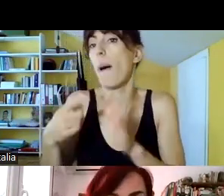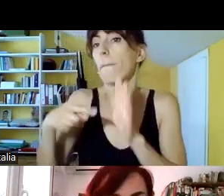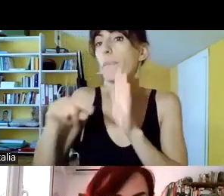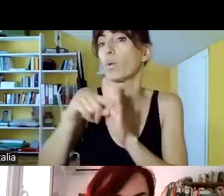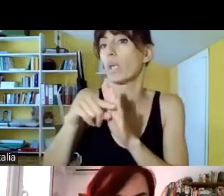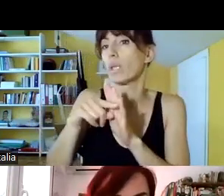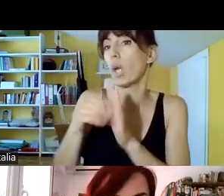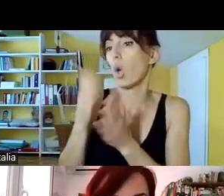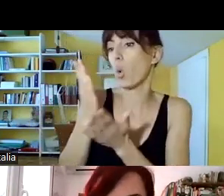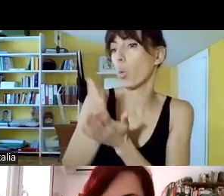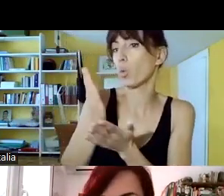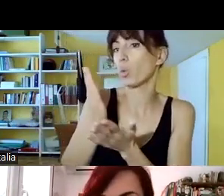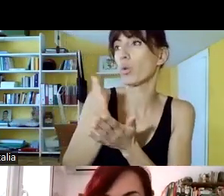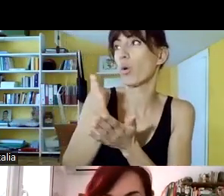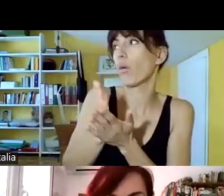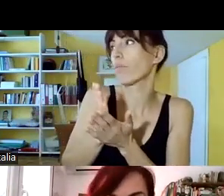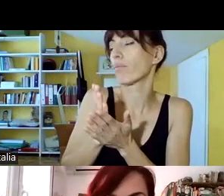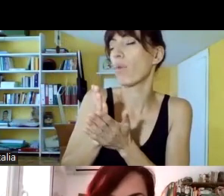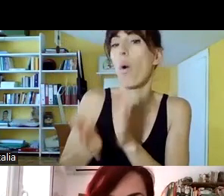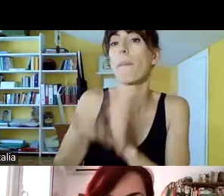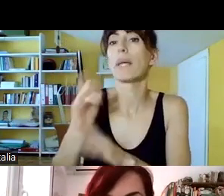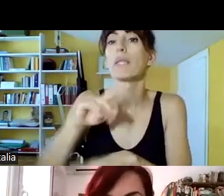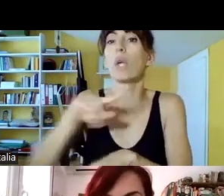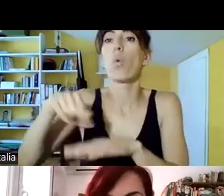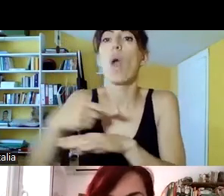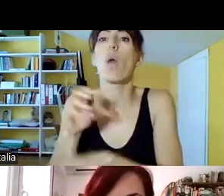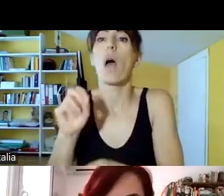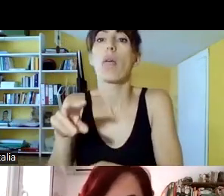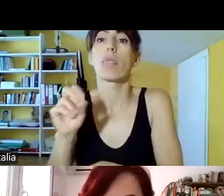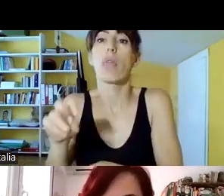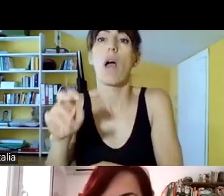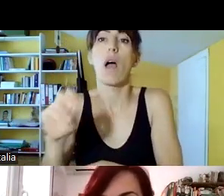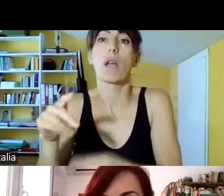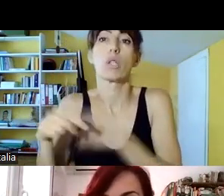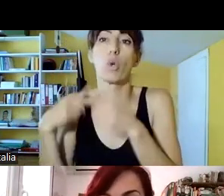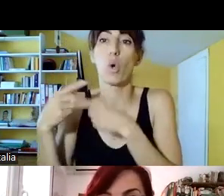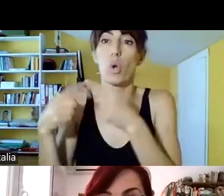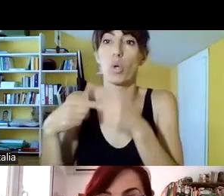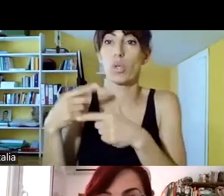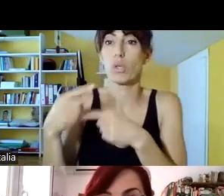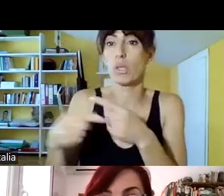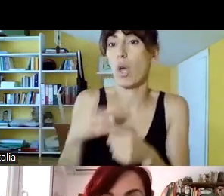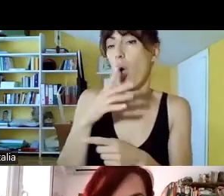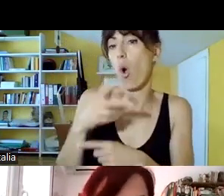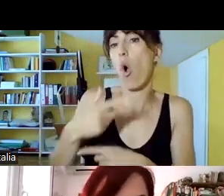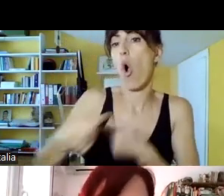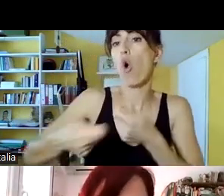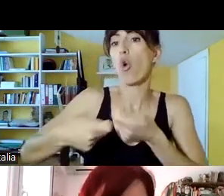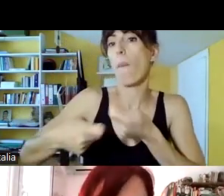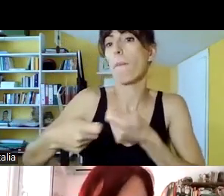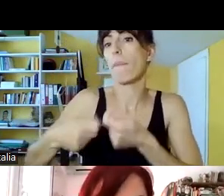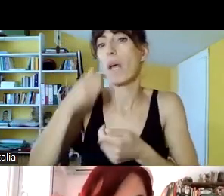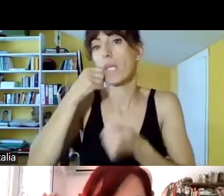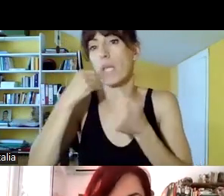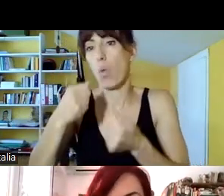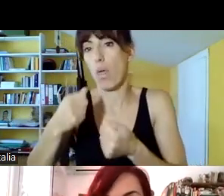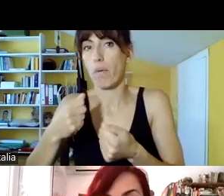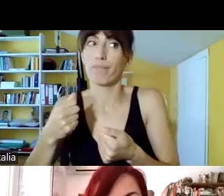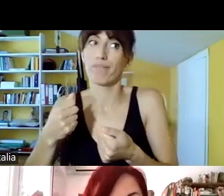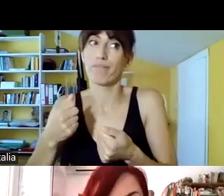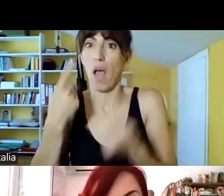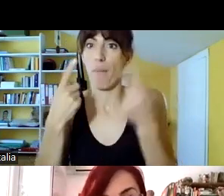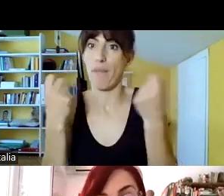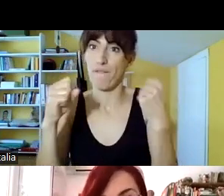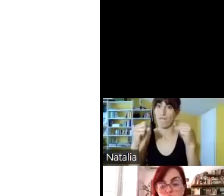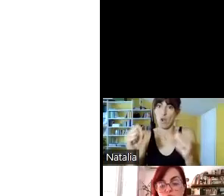a un curso de no sé qué, o salir a andar 1 hora todos los días, o hacer una compra más saludable, a veces es violento, ¿no? Y tenemos que ser